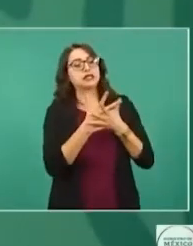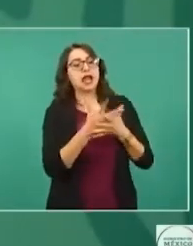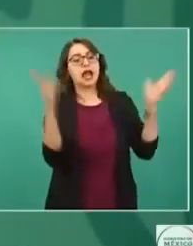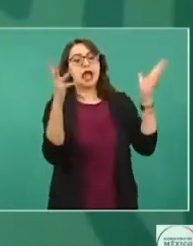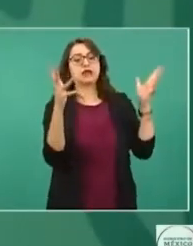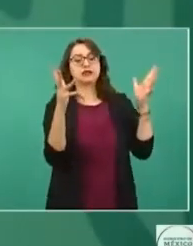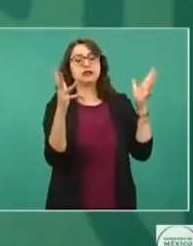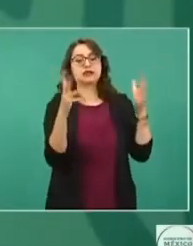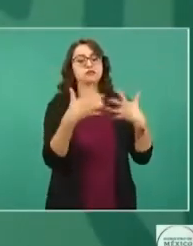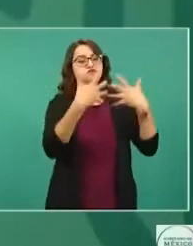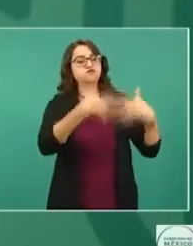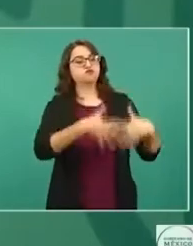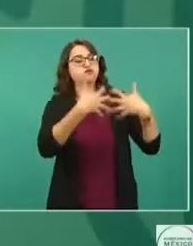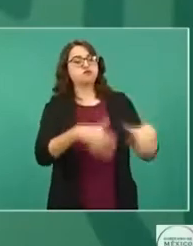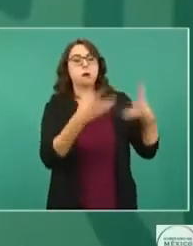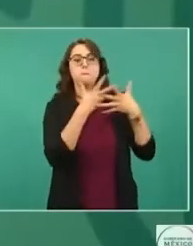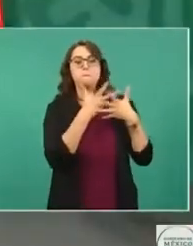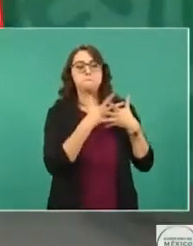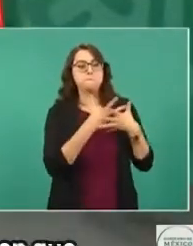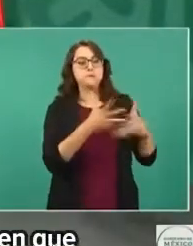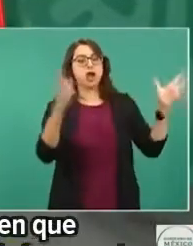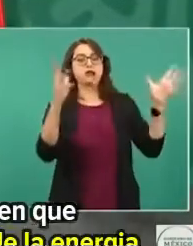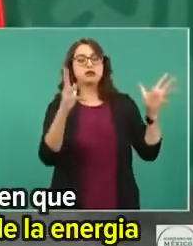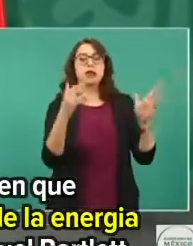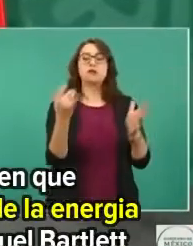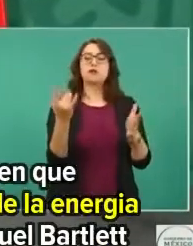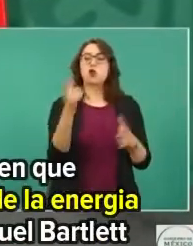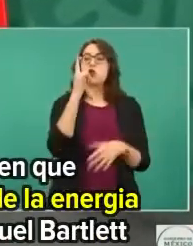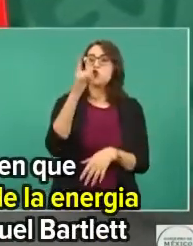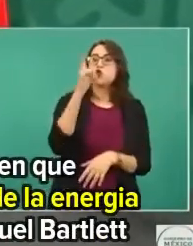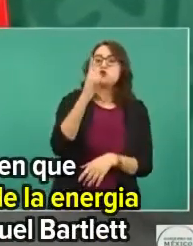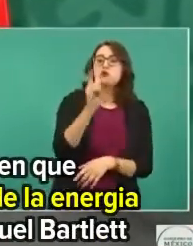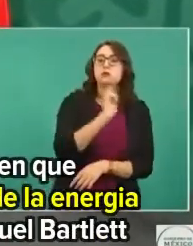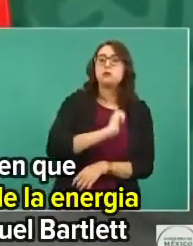pagan muy poquito por la luz